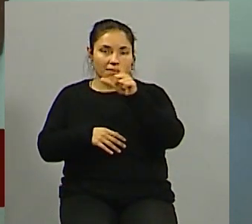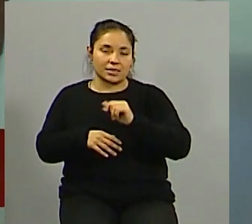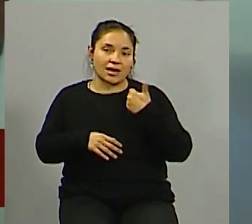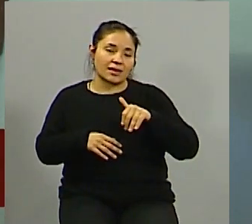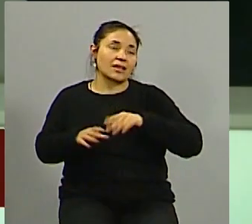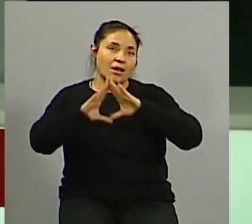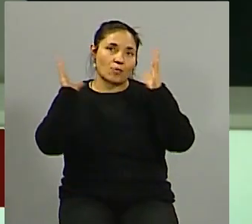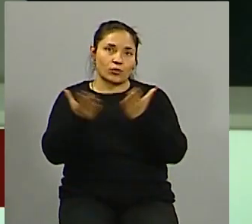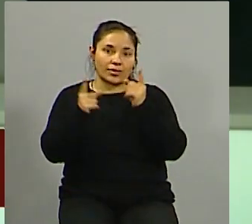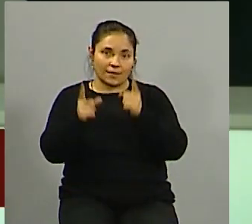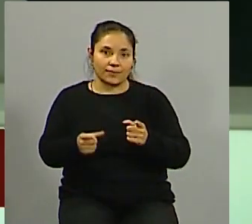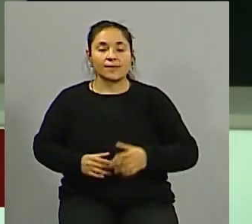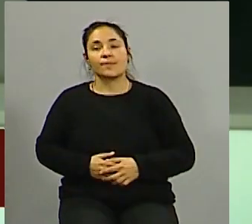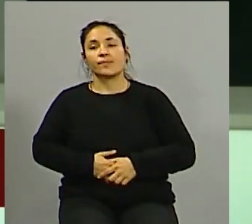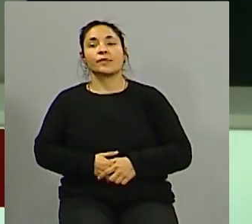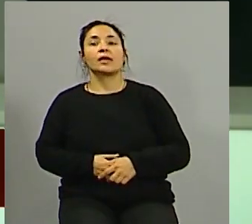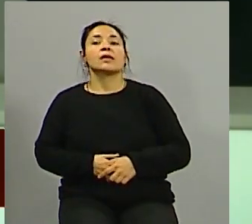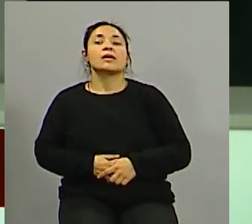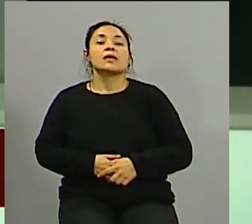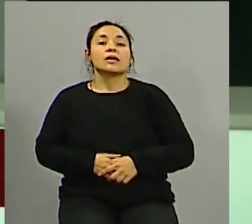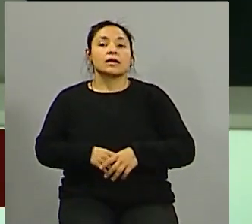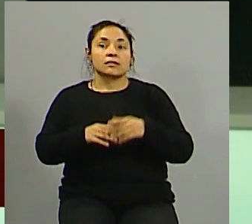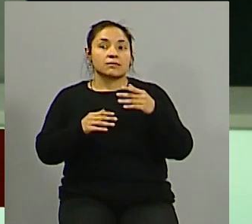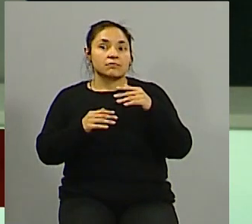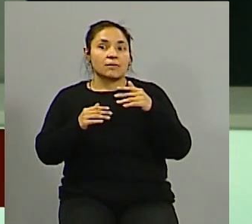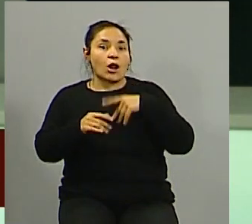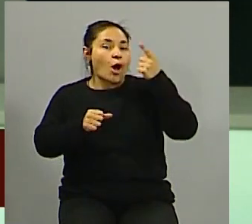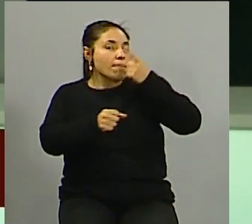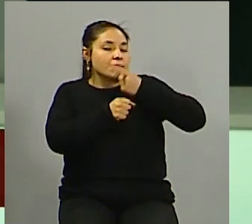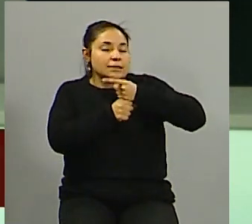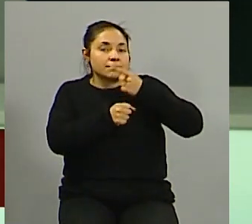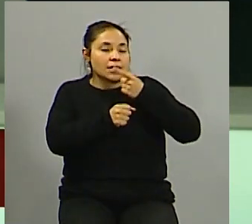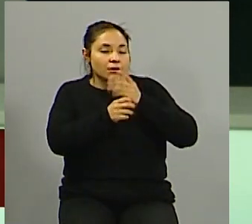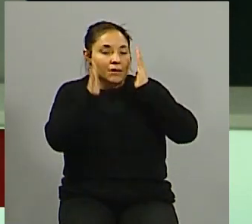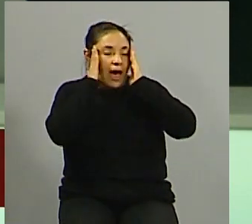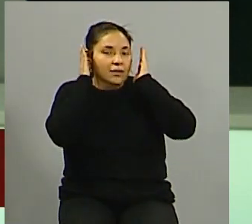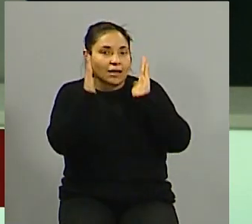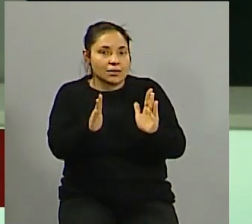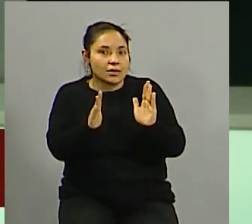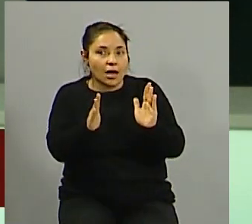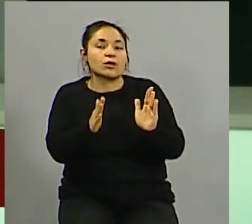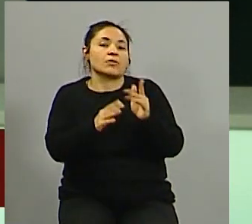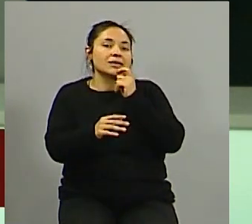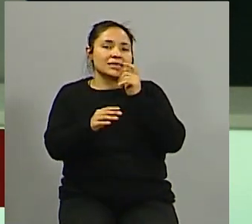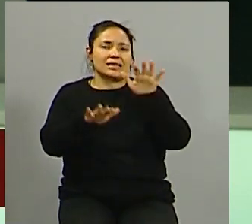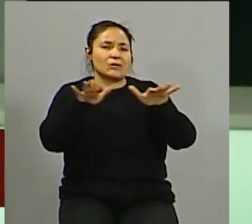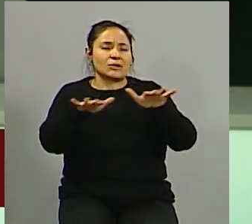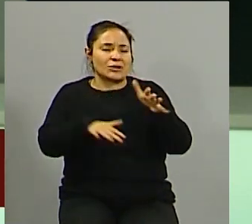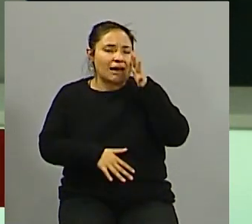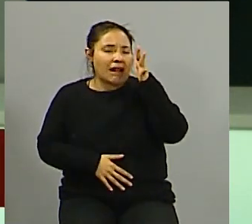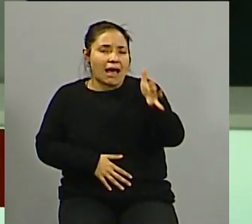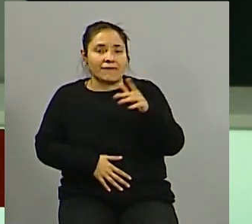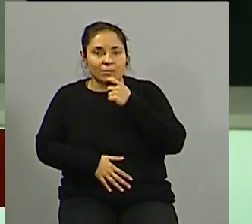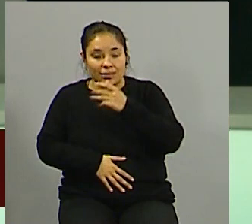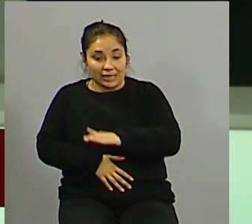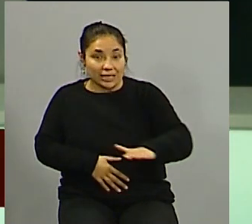mundo. Las primeras contingencias que se atendieron eran en algunas situaciones extremas de las niñeces, estamos